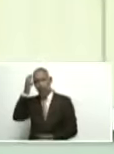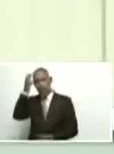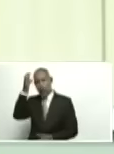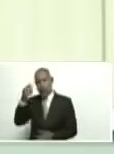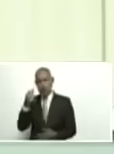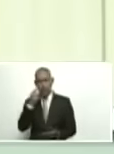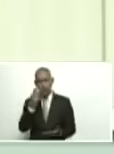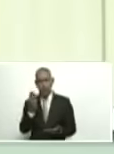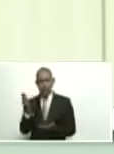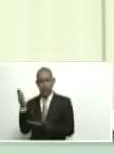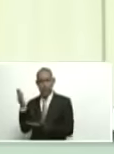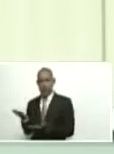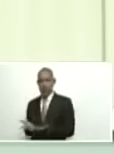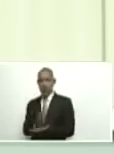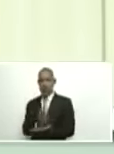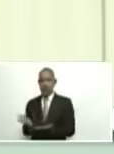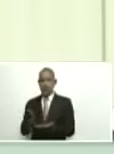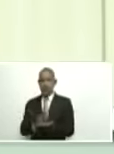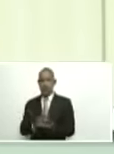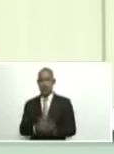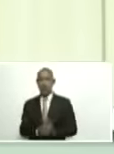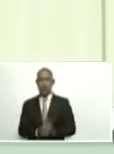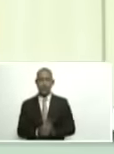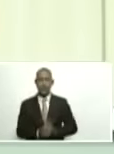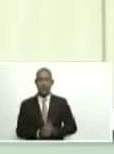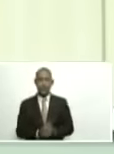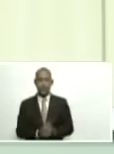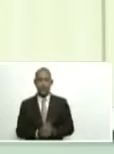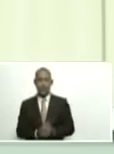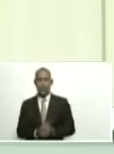está, mira, nombre del Consejo Comunal,